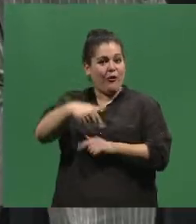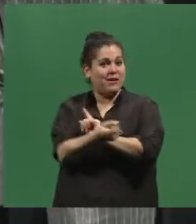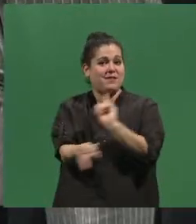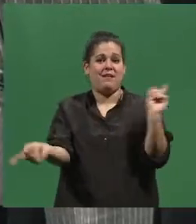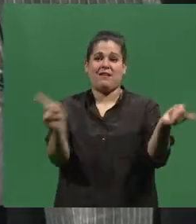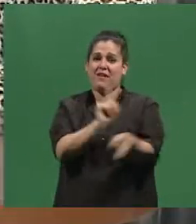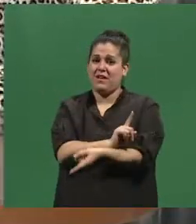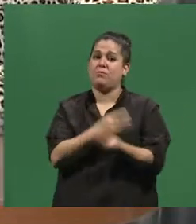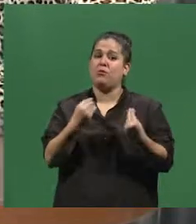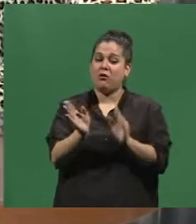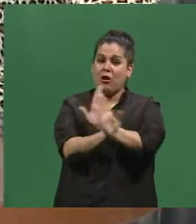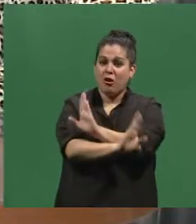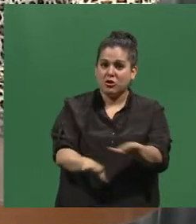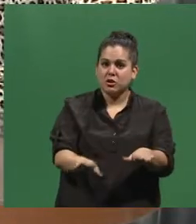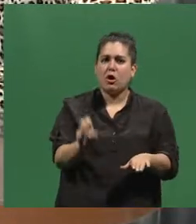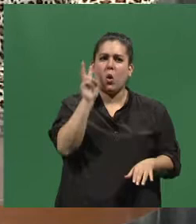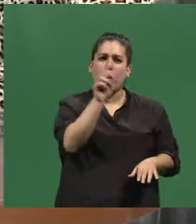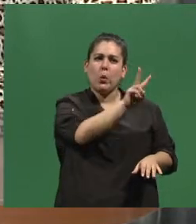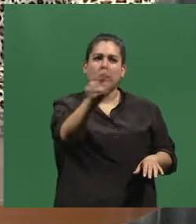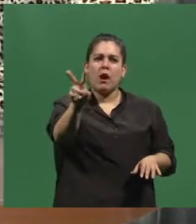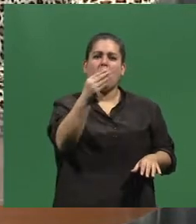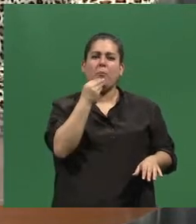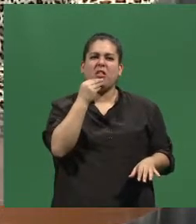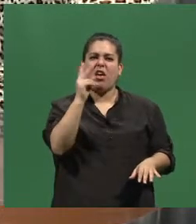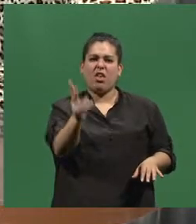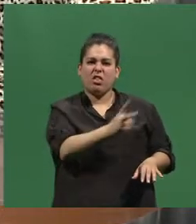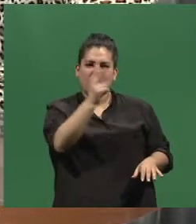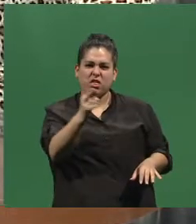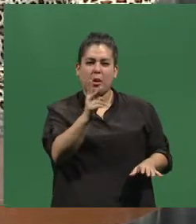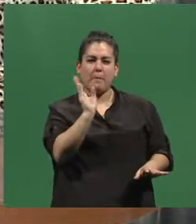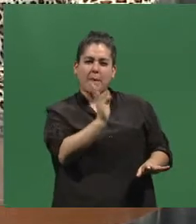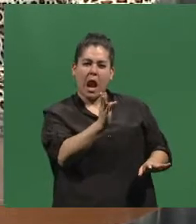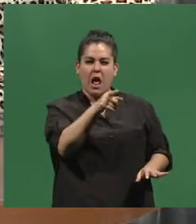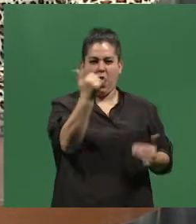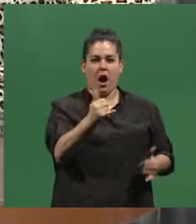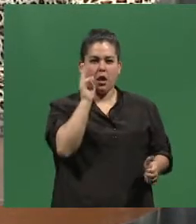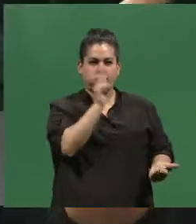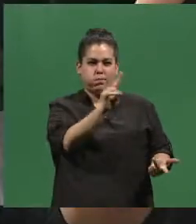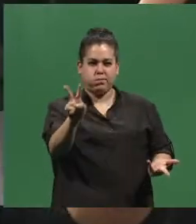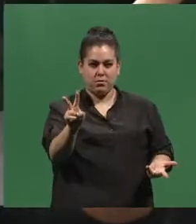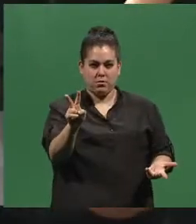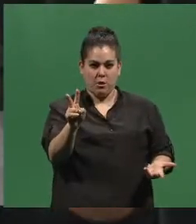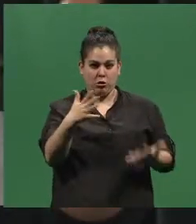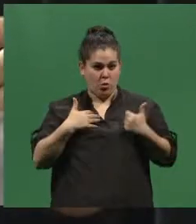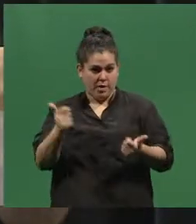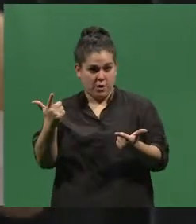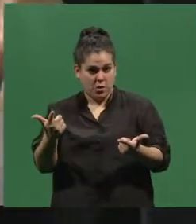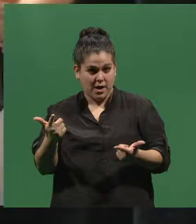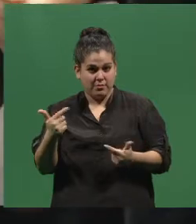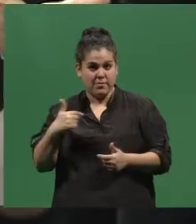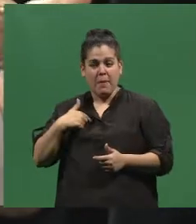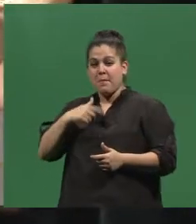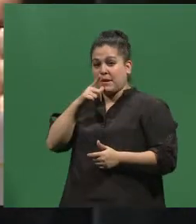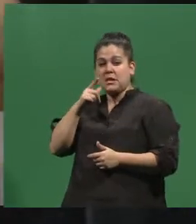es al revés. Hoy los chicos tienen a la vista los alimentos, la comida chatarra. Sí. Y en ese sentido, hablando de otros países, también me parecen